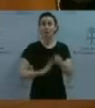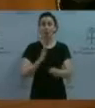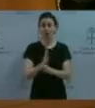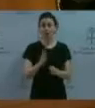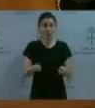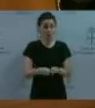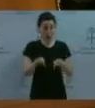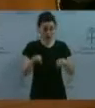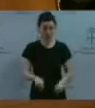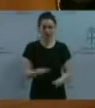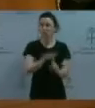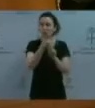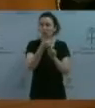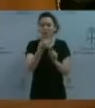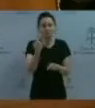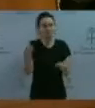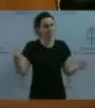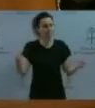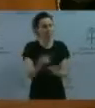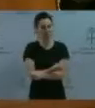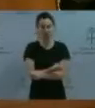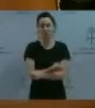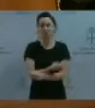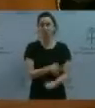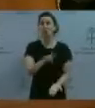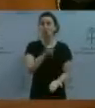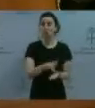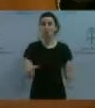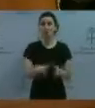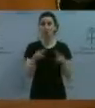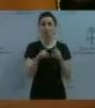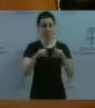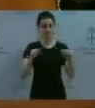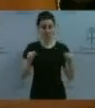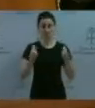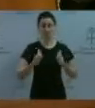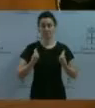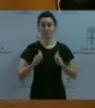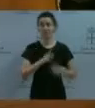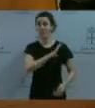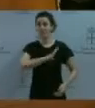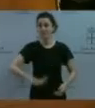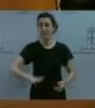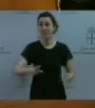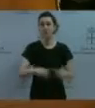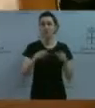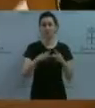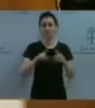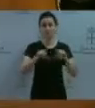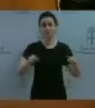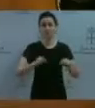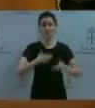contraria a la que se está dando en la sociedad asturiana. Mientras la sociedad asturiana evoluciona en el uso normal de la lengua, esta